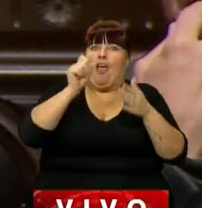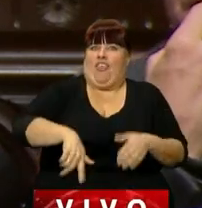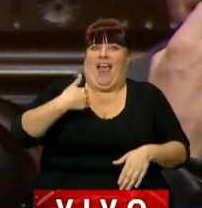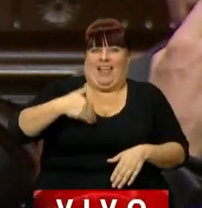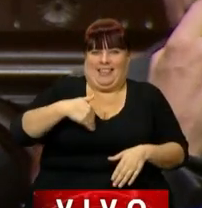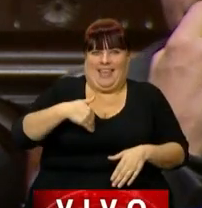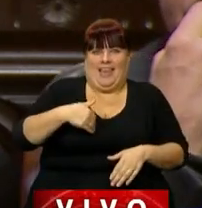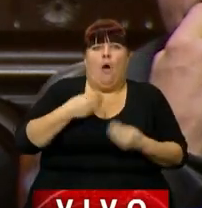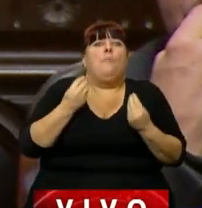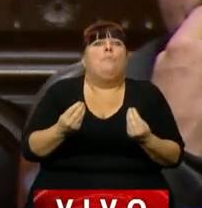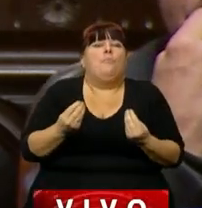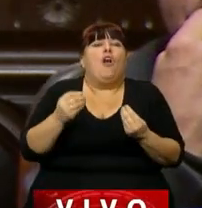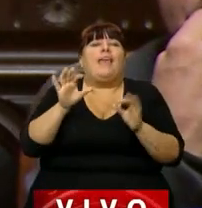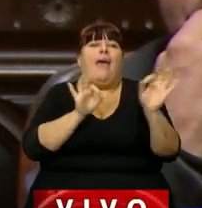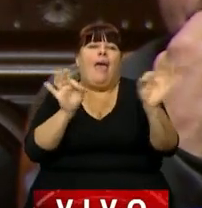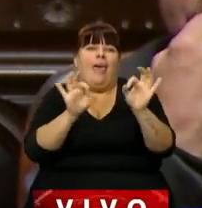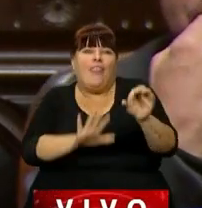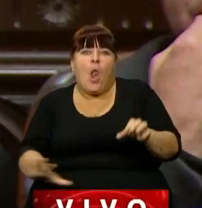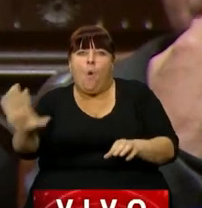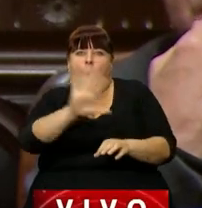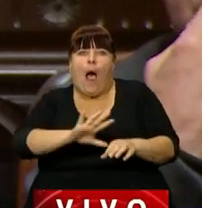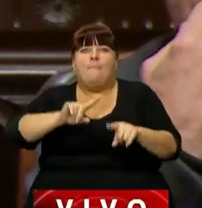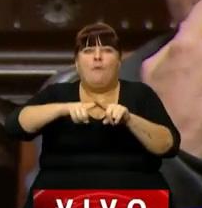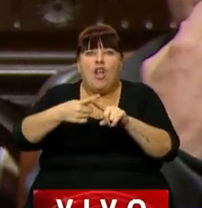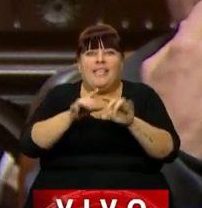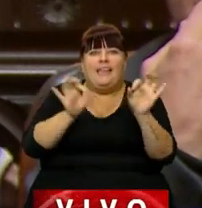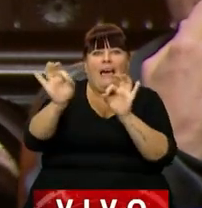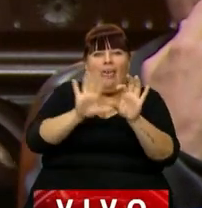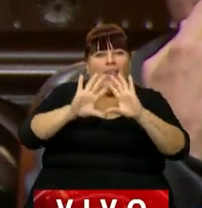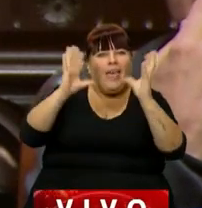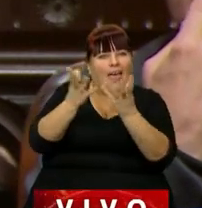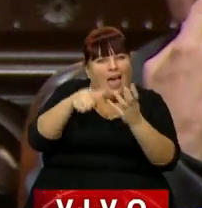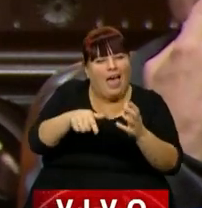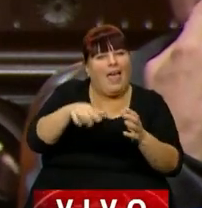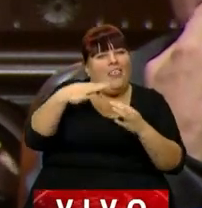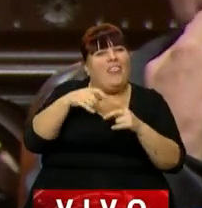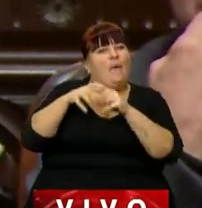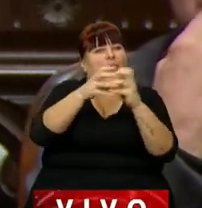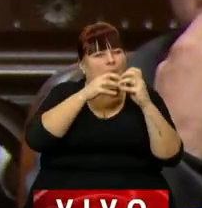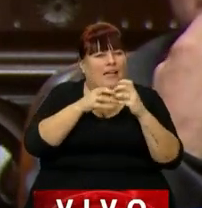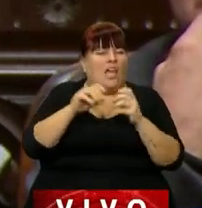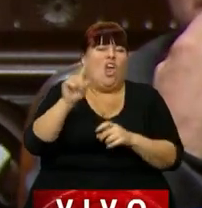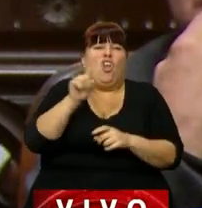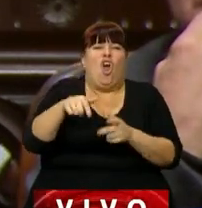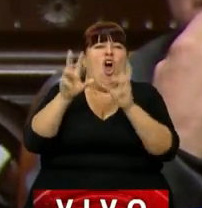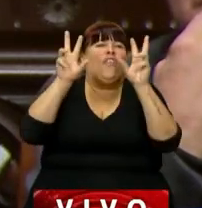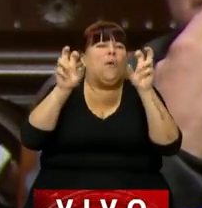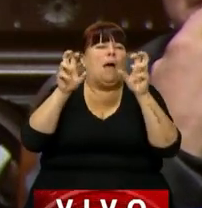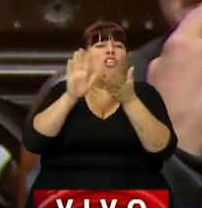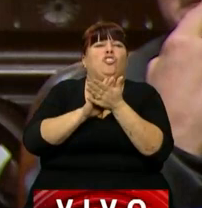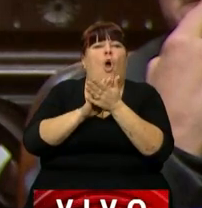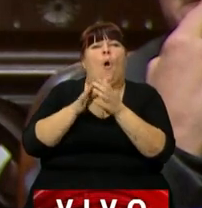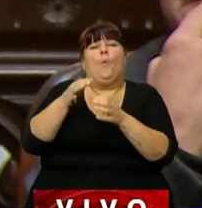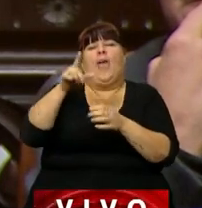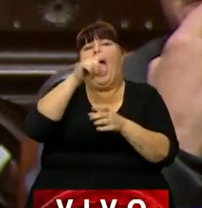prioricen los transportes nuestros por una cuestión geoestratégica, política y geoestratégica. Eso deberíamos estar discutiendo, ¿no? Y no acá el tema del